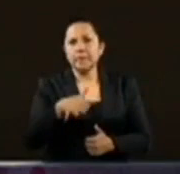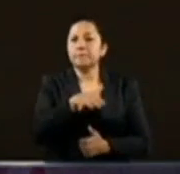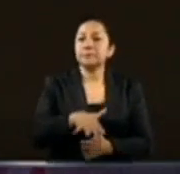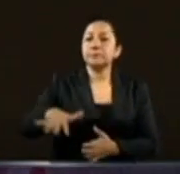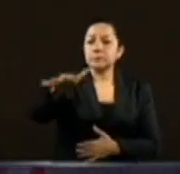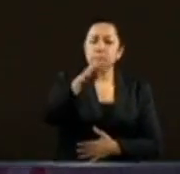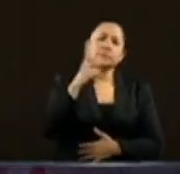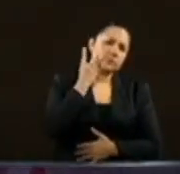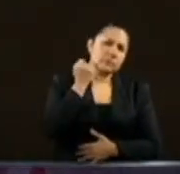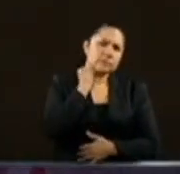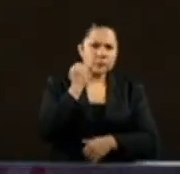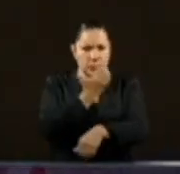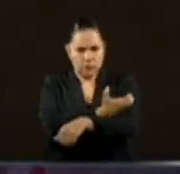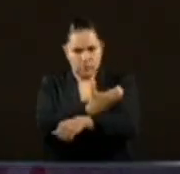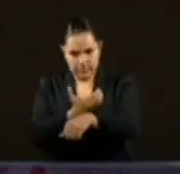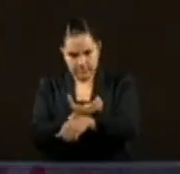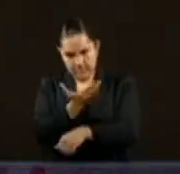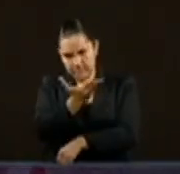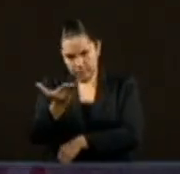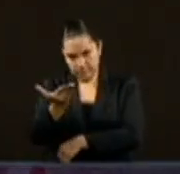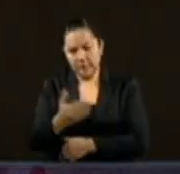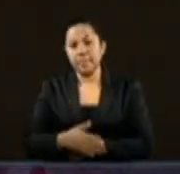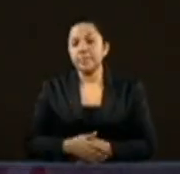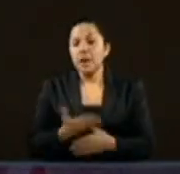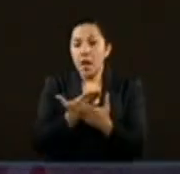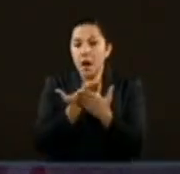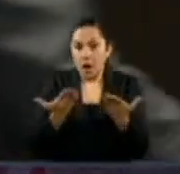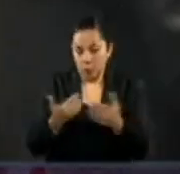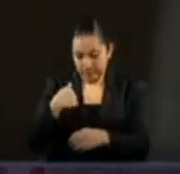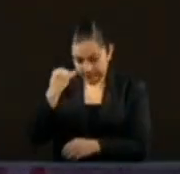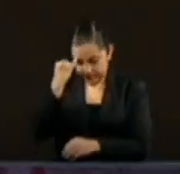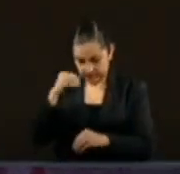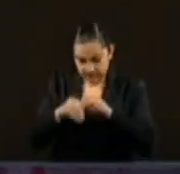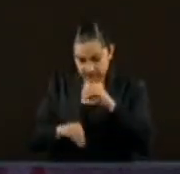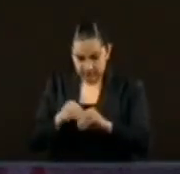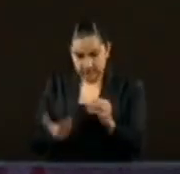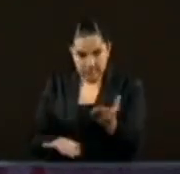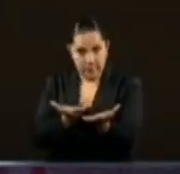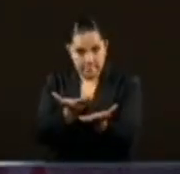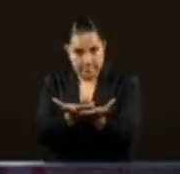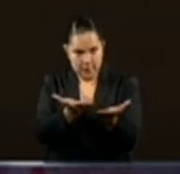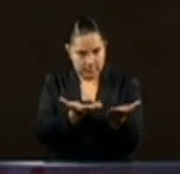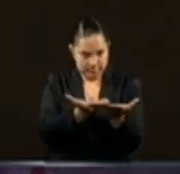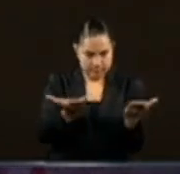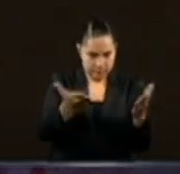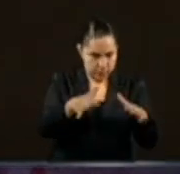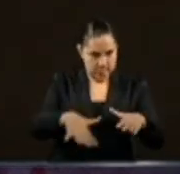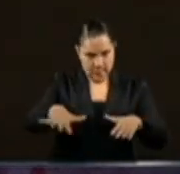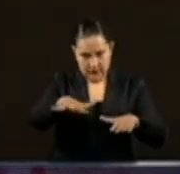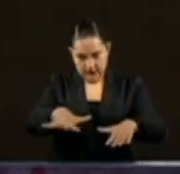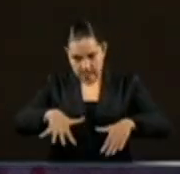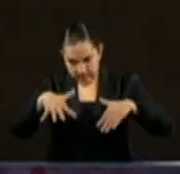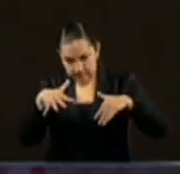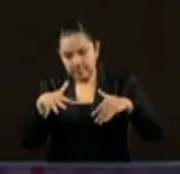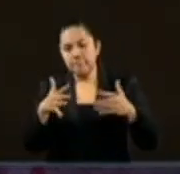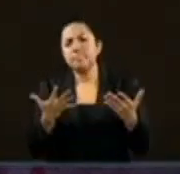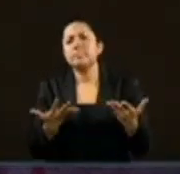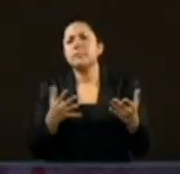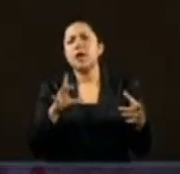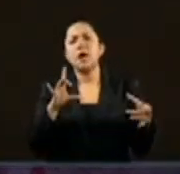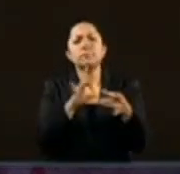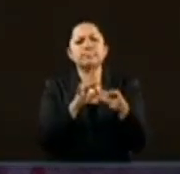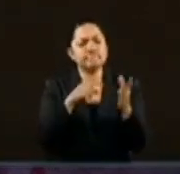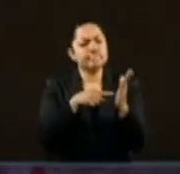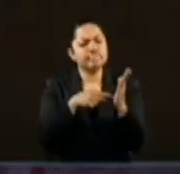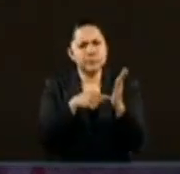legisladores, efectivamente la iniciativa que sometemos a consideración de esta Asamblea tiene por objeto adicionar la fracción